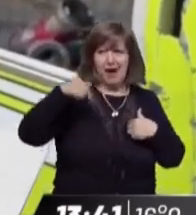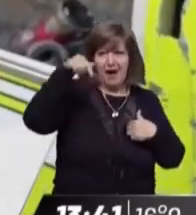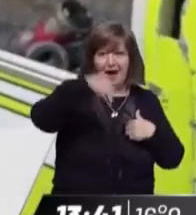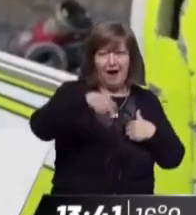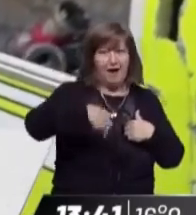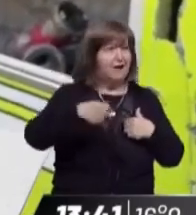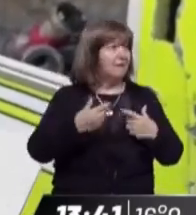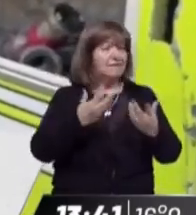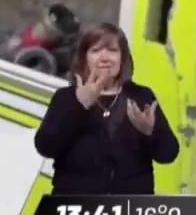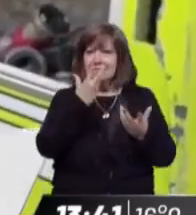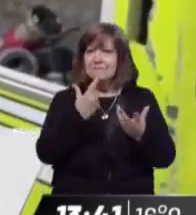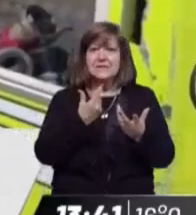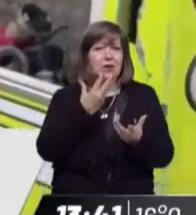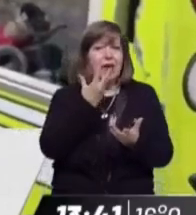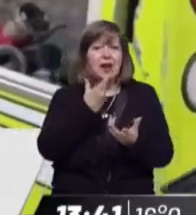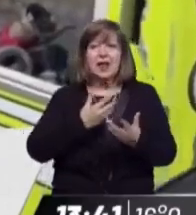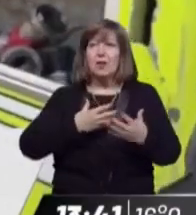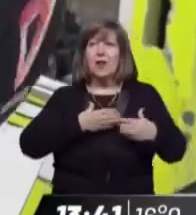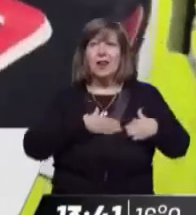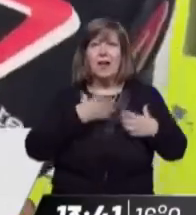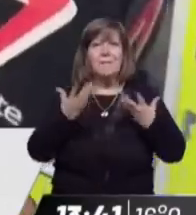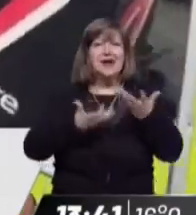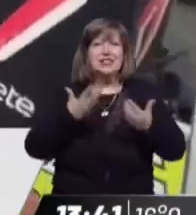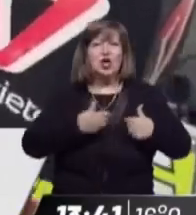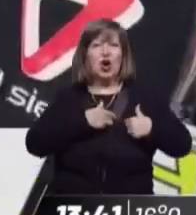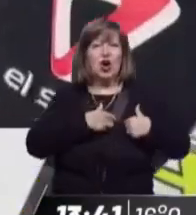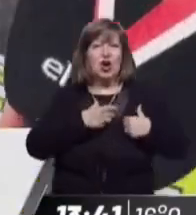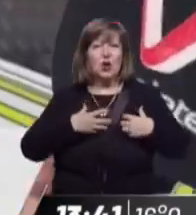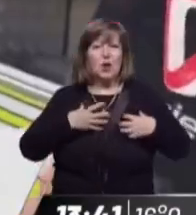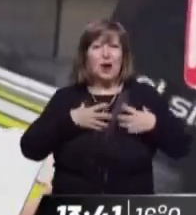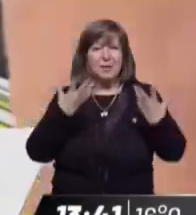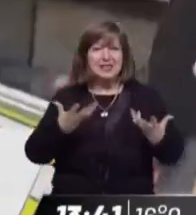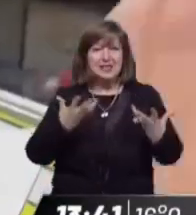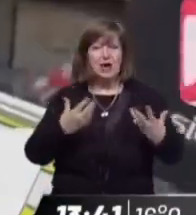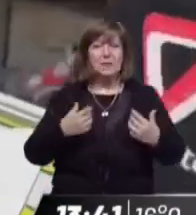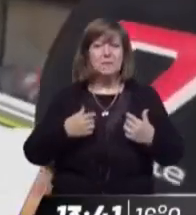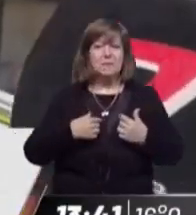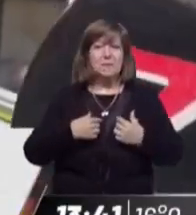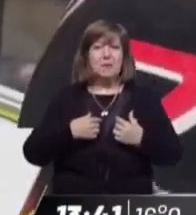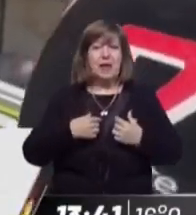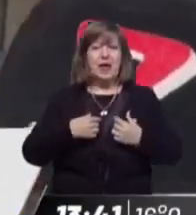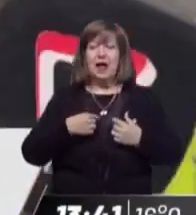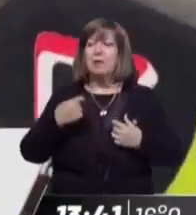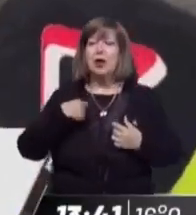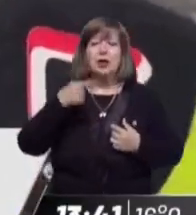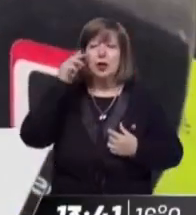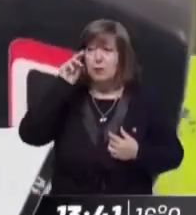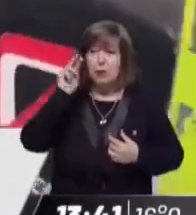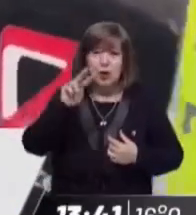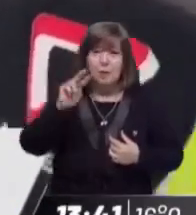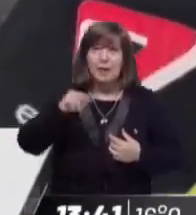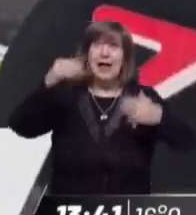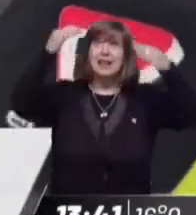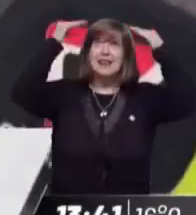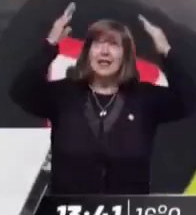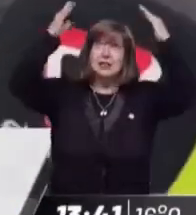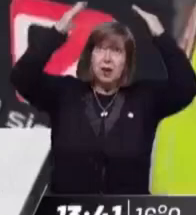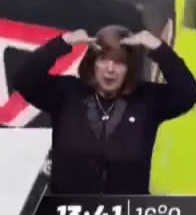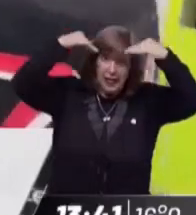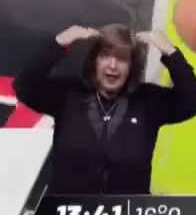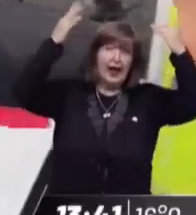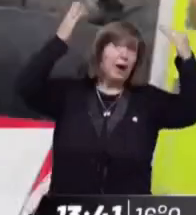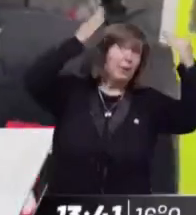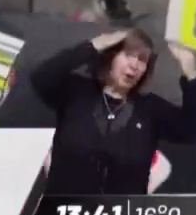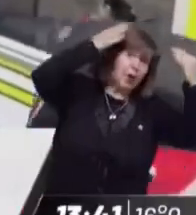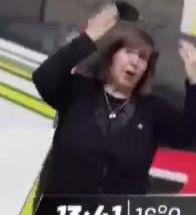es algo que es una pasión. Estás ahí, no pensás, che, se me puede caer un techo, se puede, o sea, ¿qué pensás? Porque también tenés un